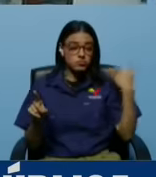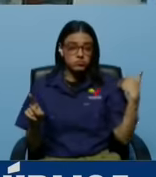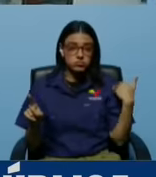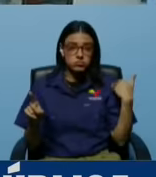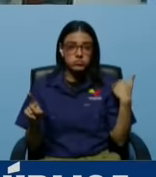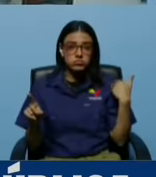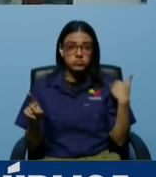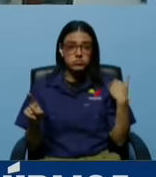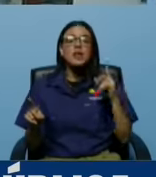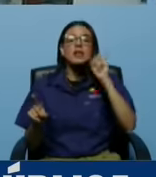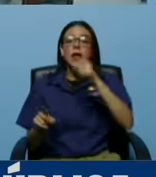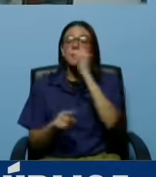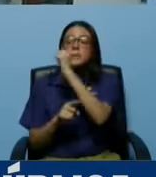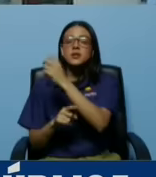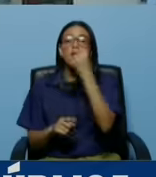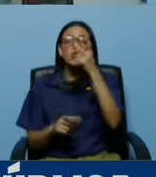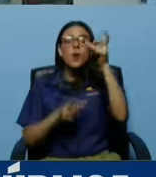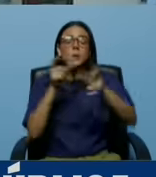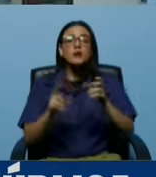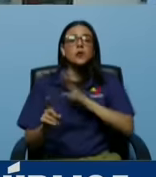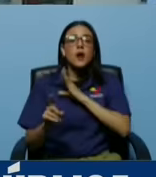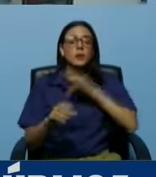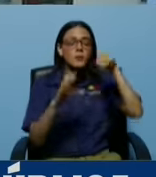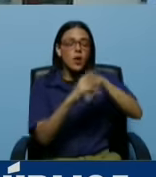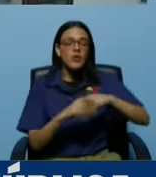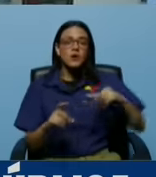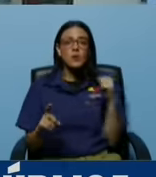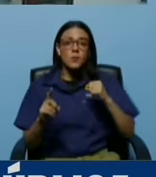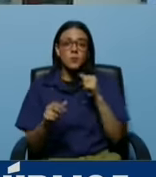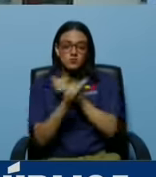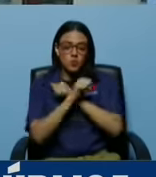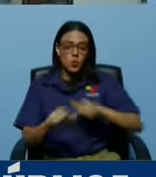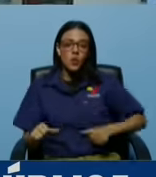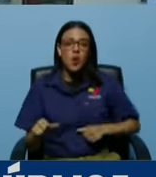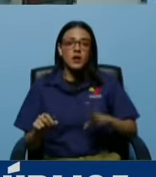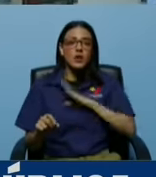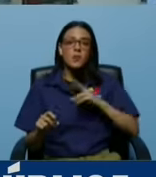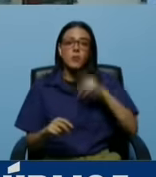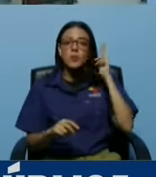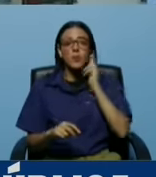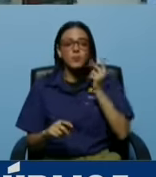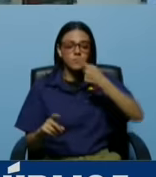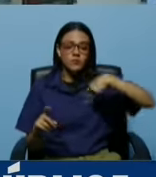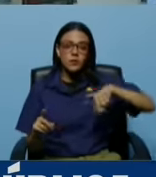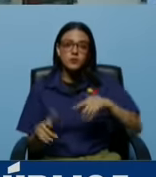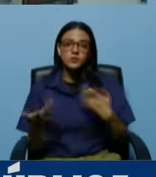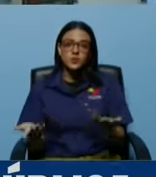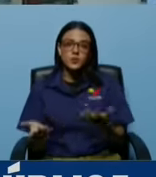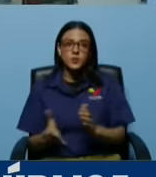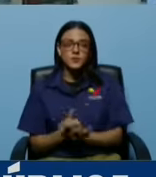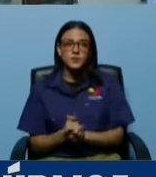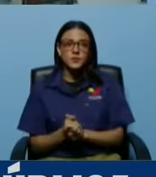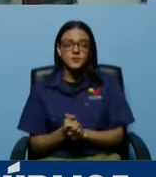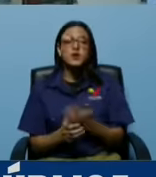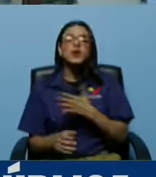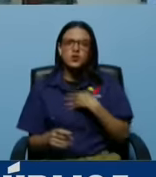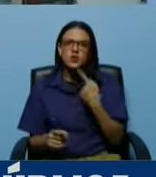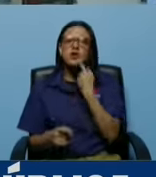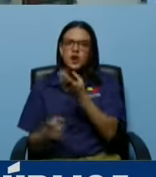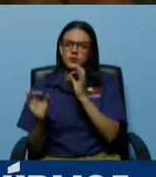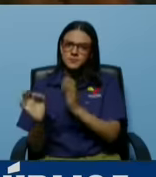lamentablemente asesinaron también a dos funcionarios de la Guardia Nacional Bolivariana. Quiero